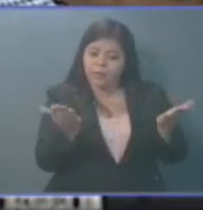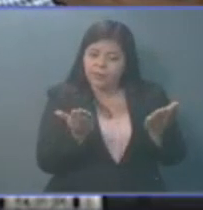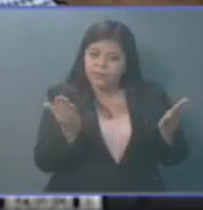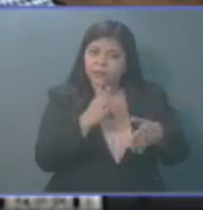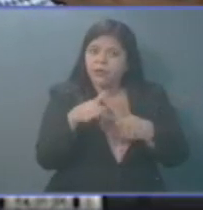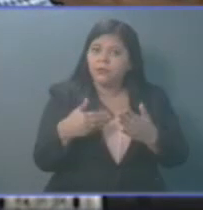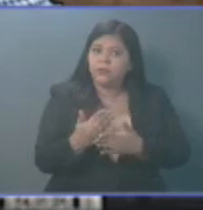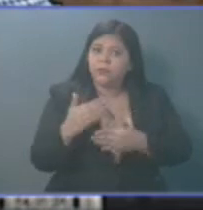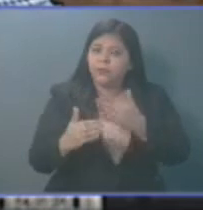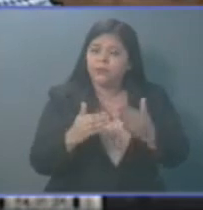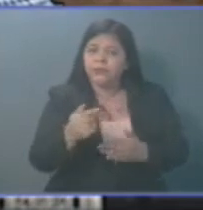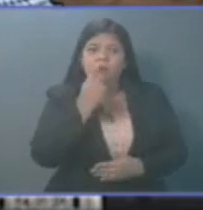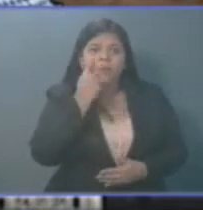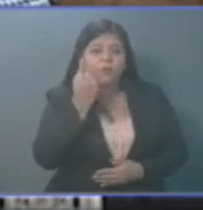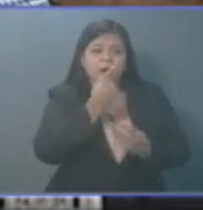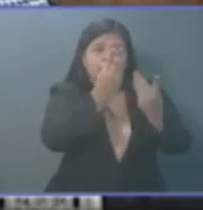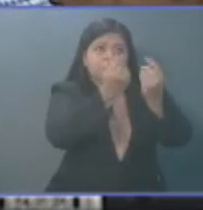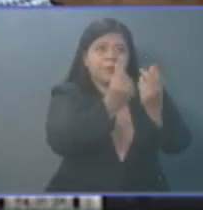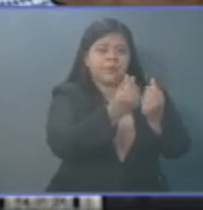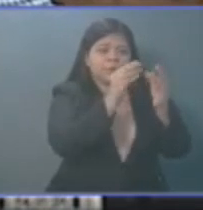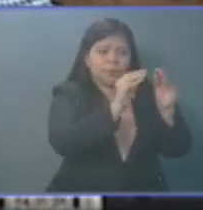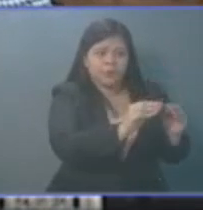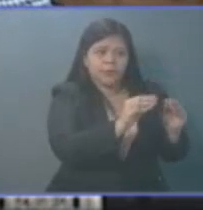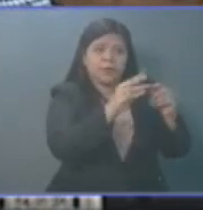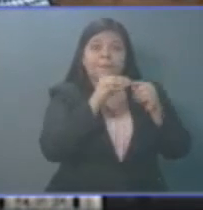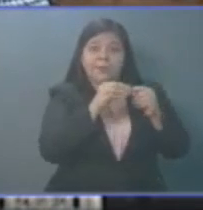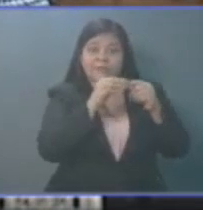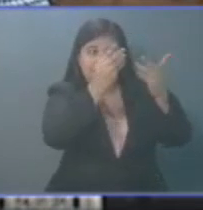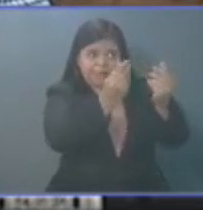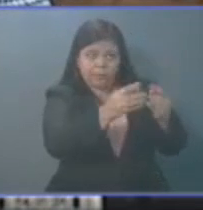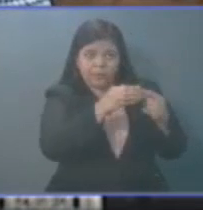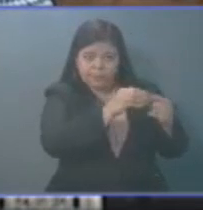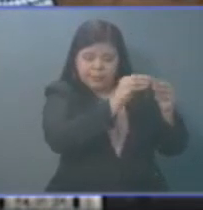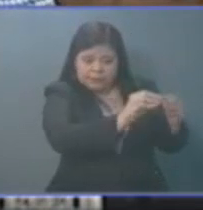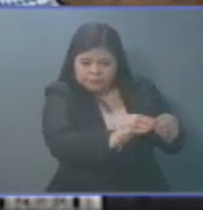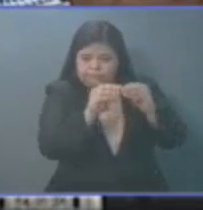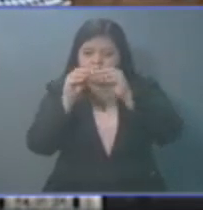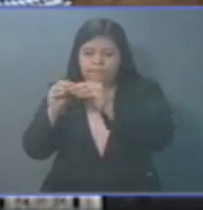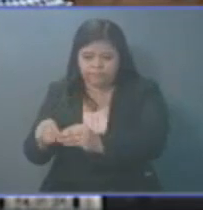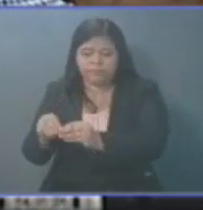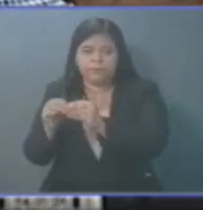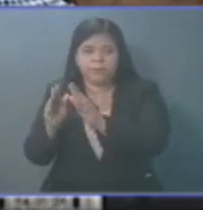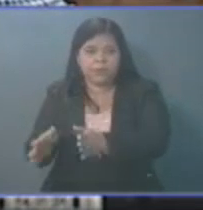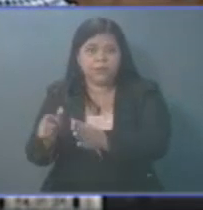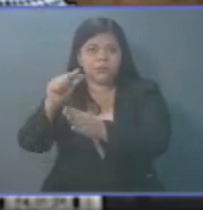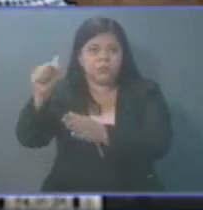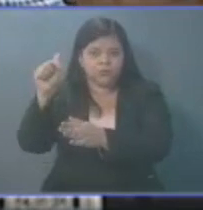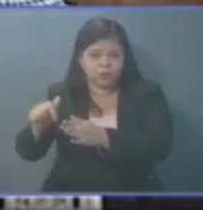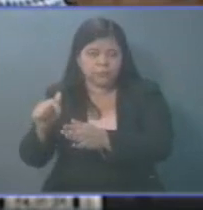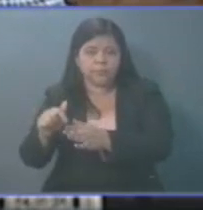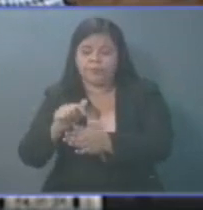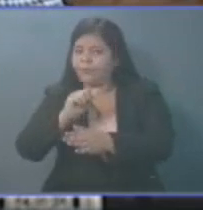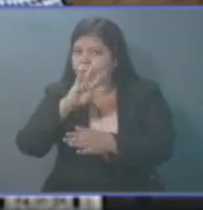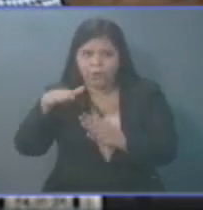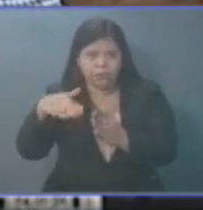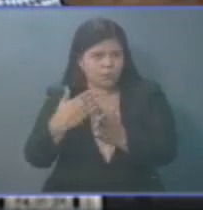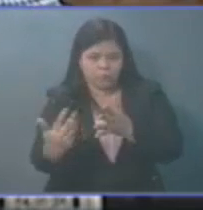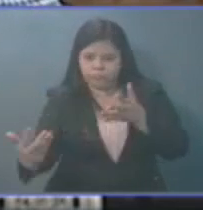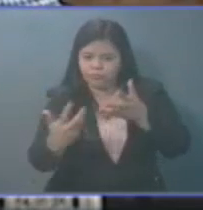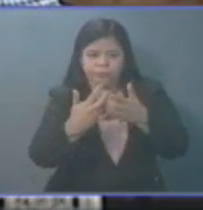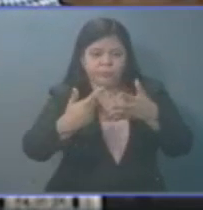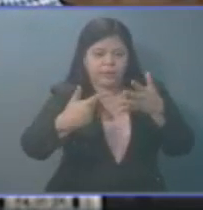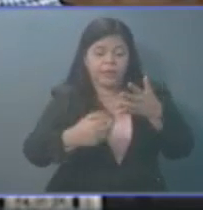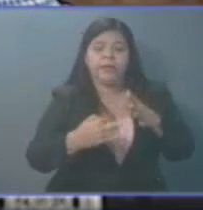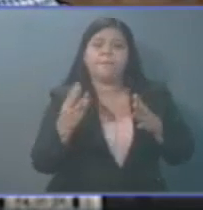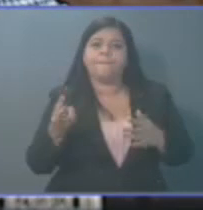asignar el presupuesto especial. se establecen los mecanismos para que el Ministerio